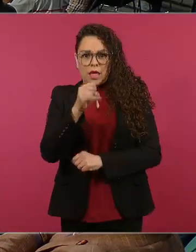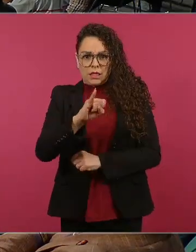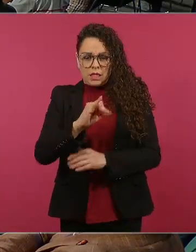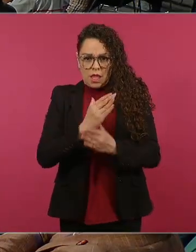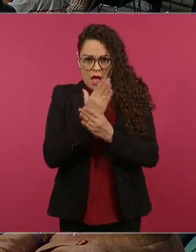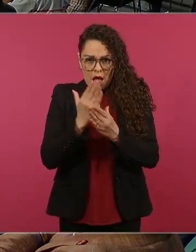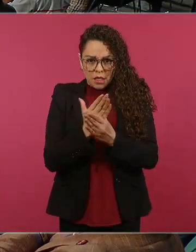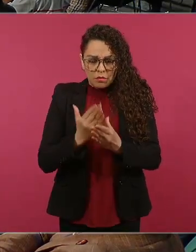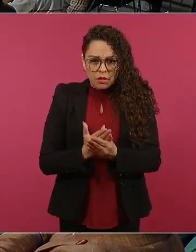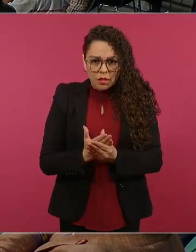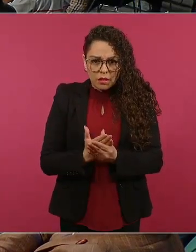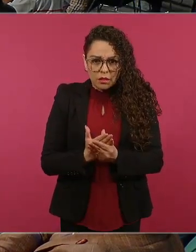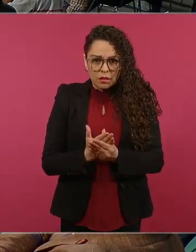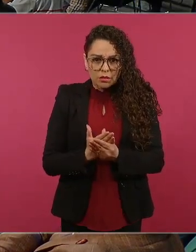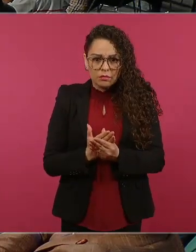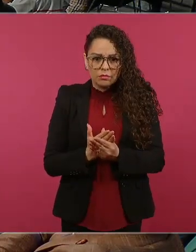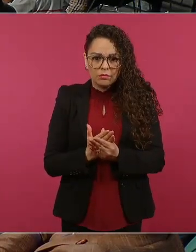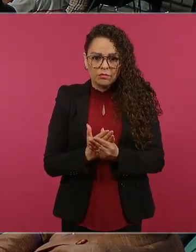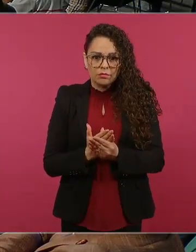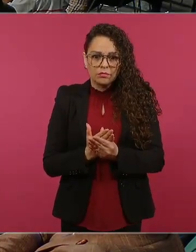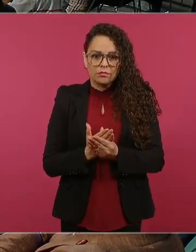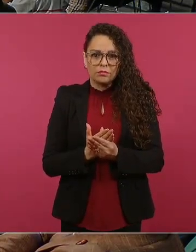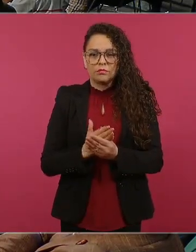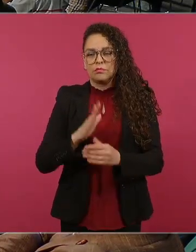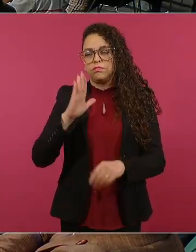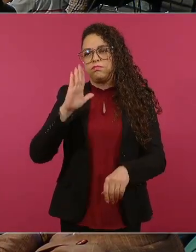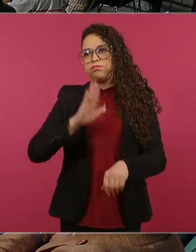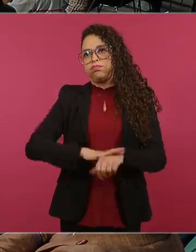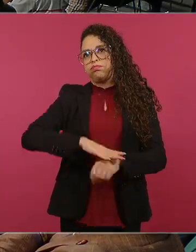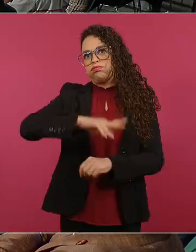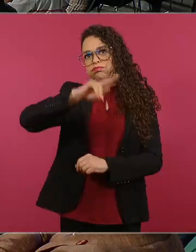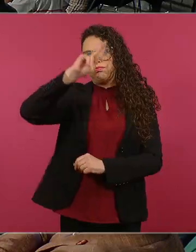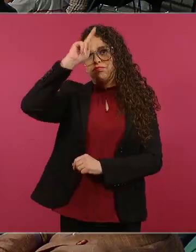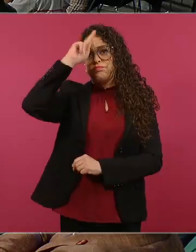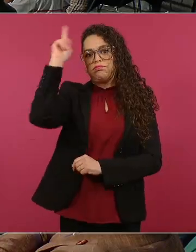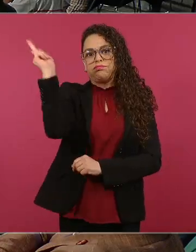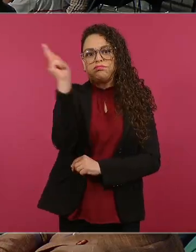borrado los nombres, y es peor,